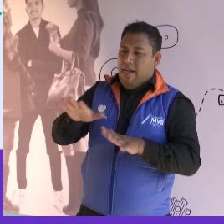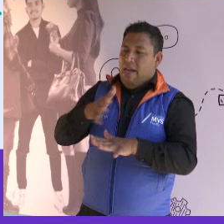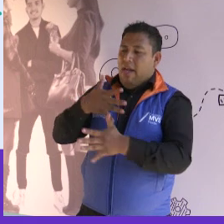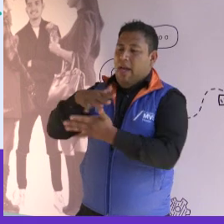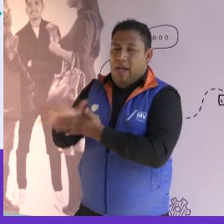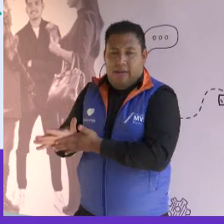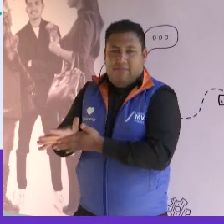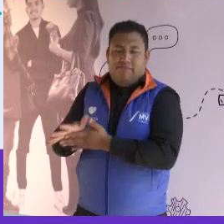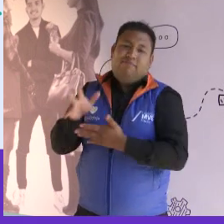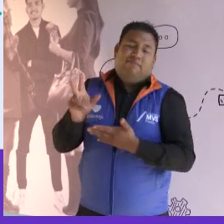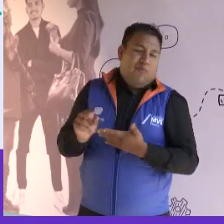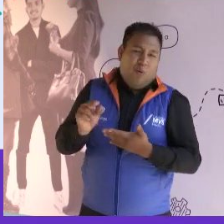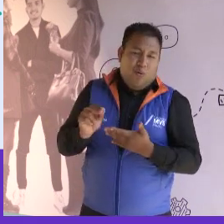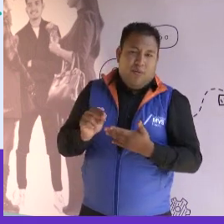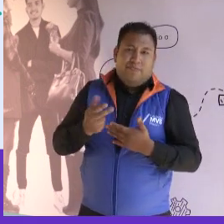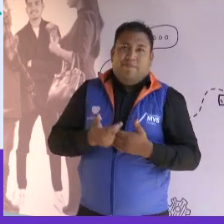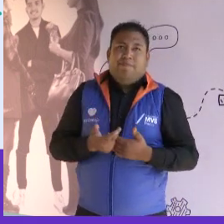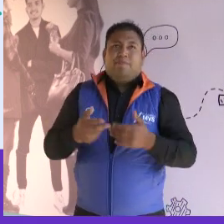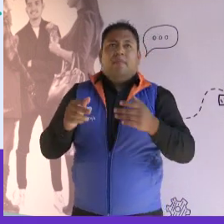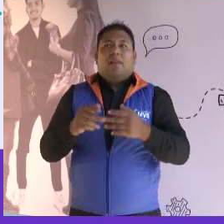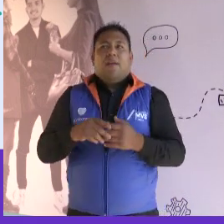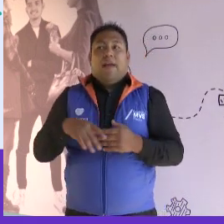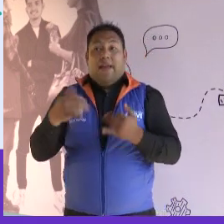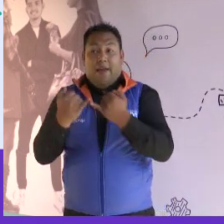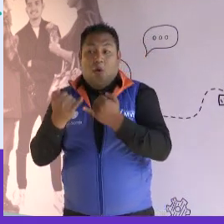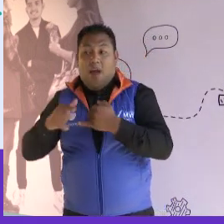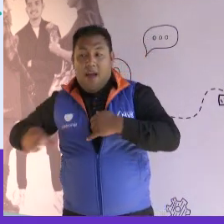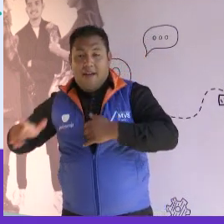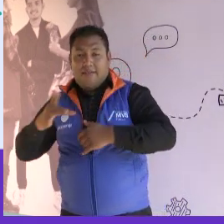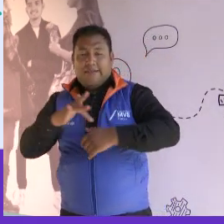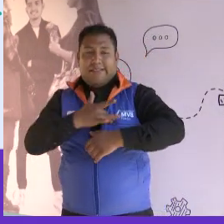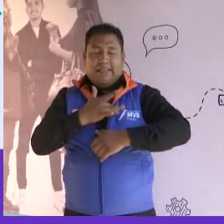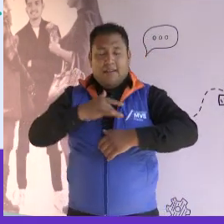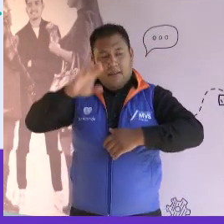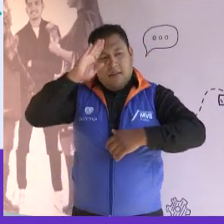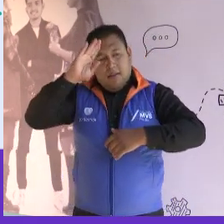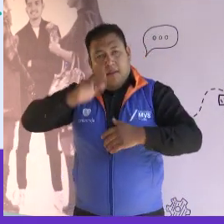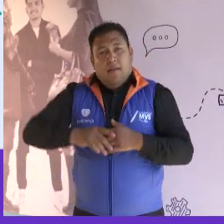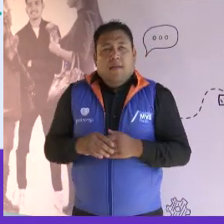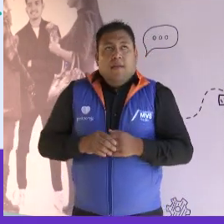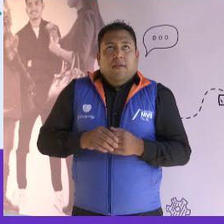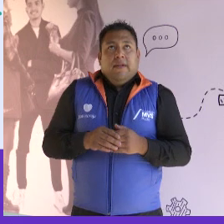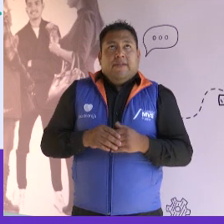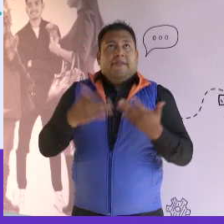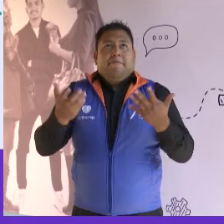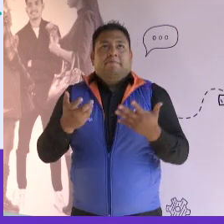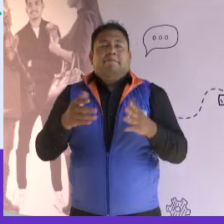¿Cómo compatibilizas pues los recursos y la distribución